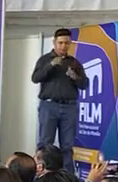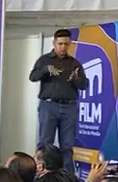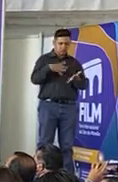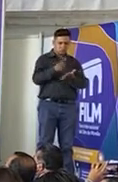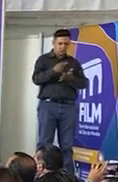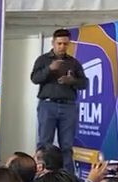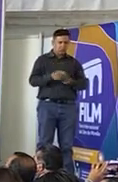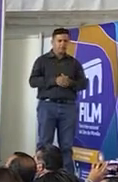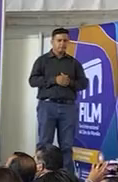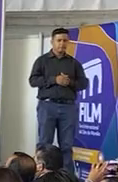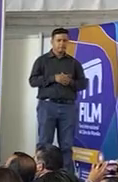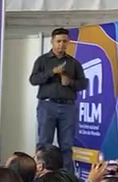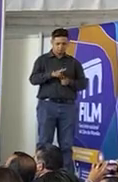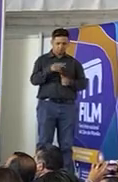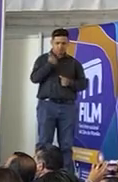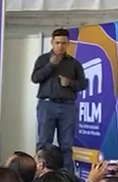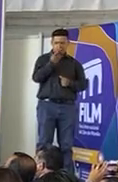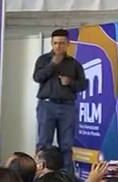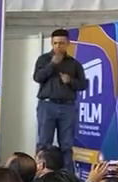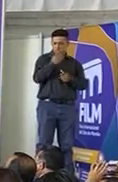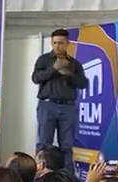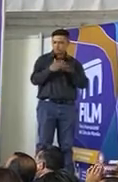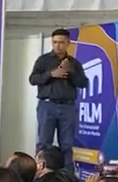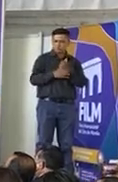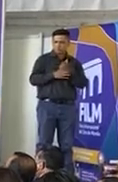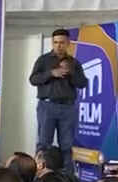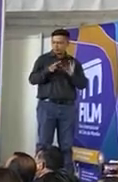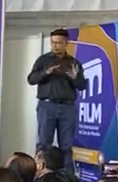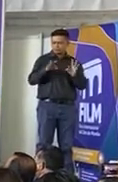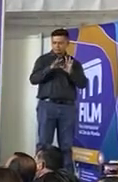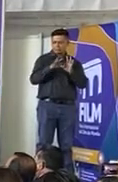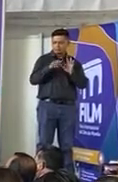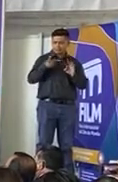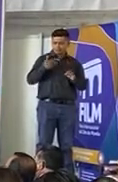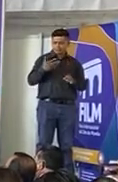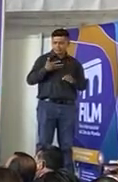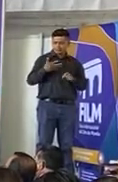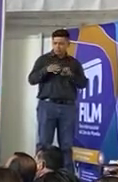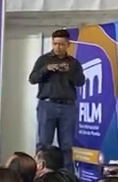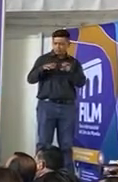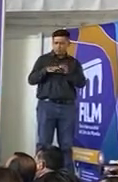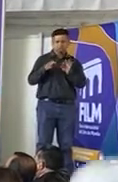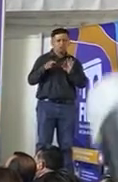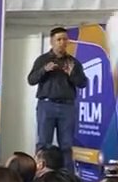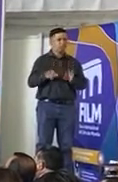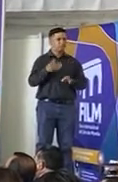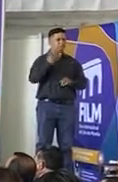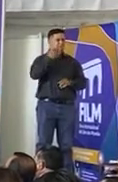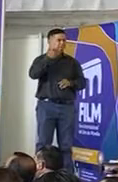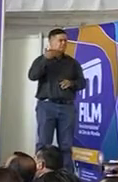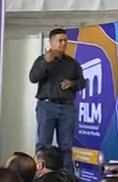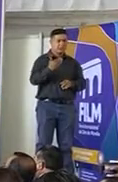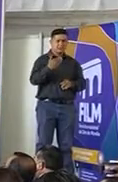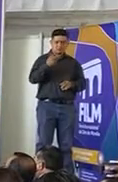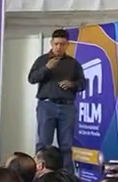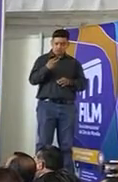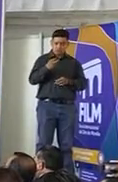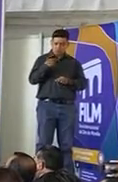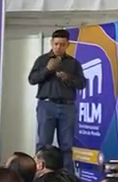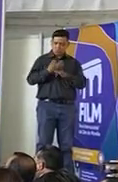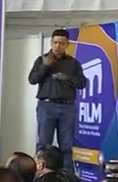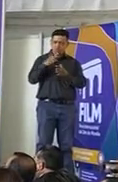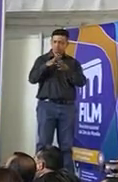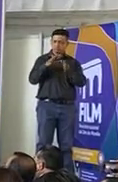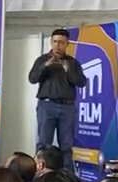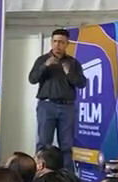Voy a iniciar diciendo que tengo un gran equipo y hoy resalto de ese gran equipo a